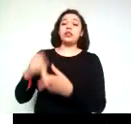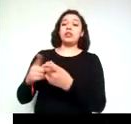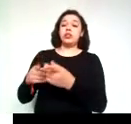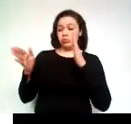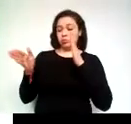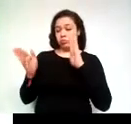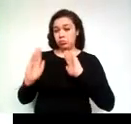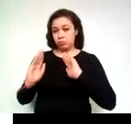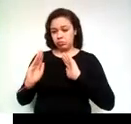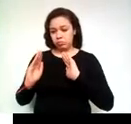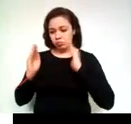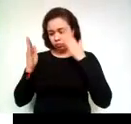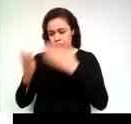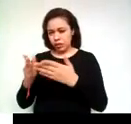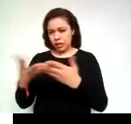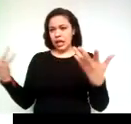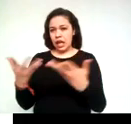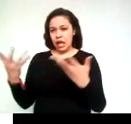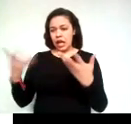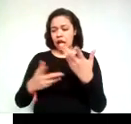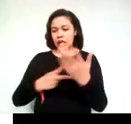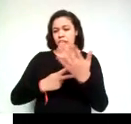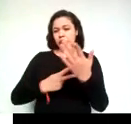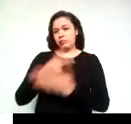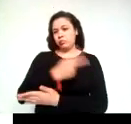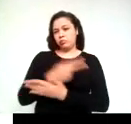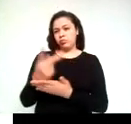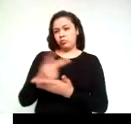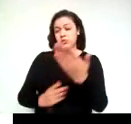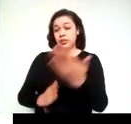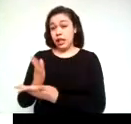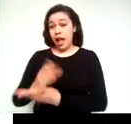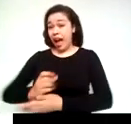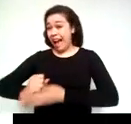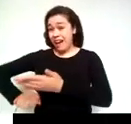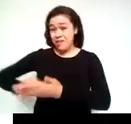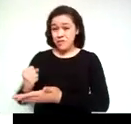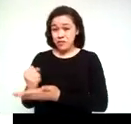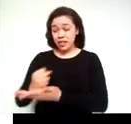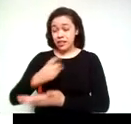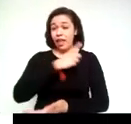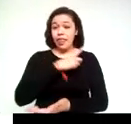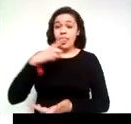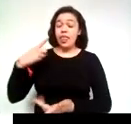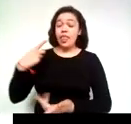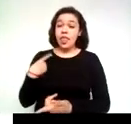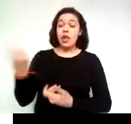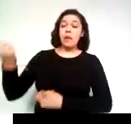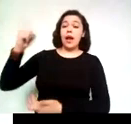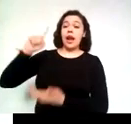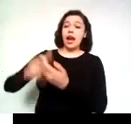hacer tu programa de intervención, sí o sí, tienes que incluir